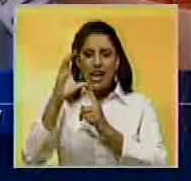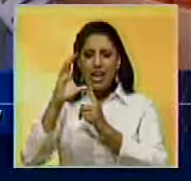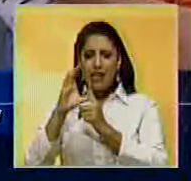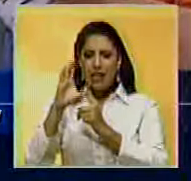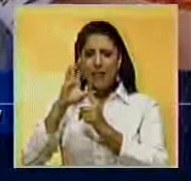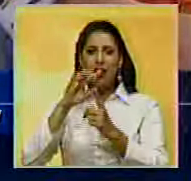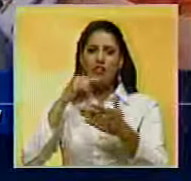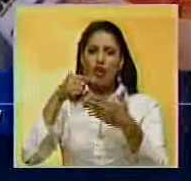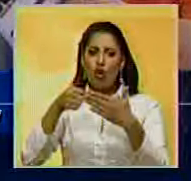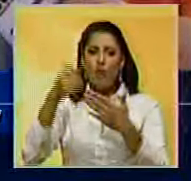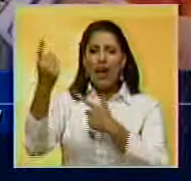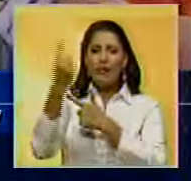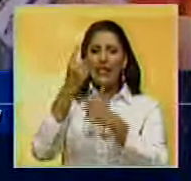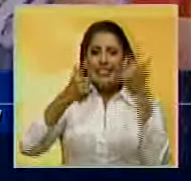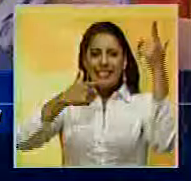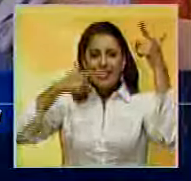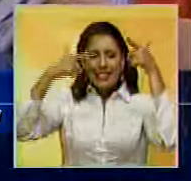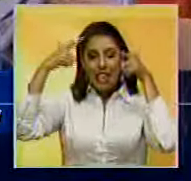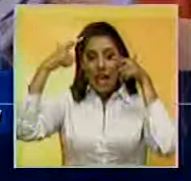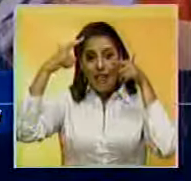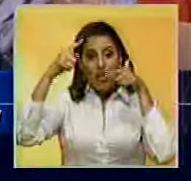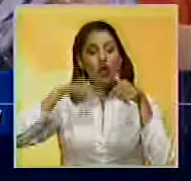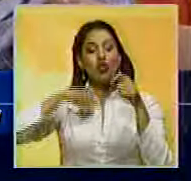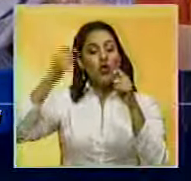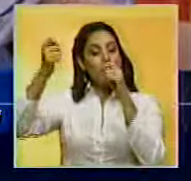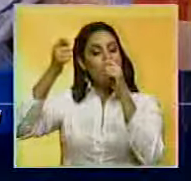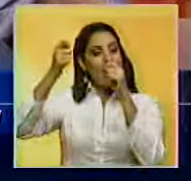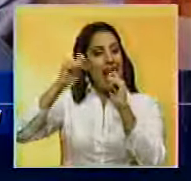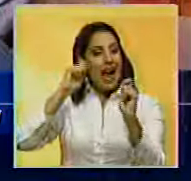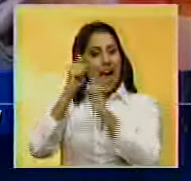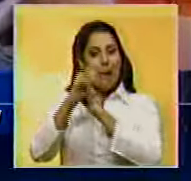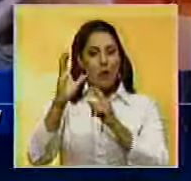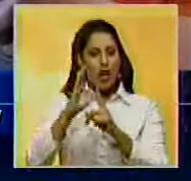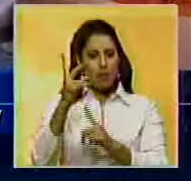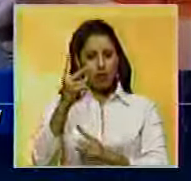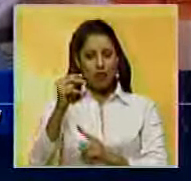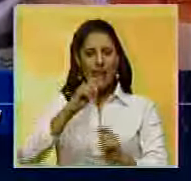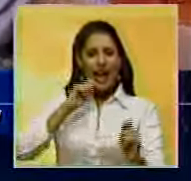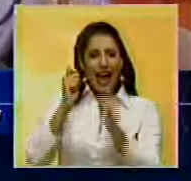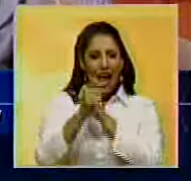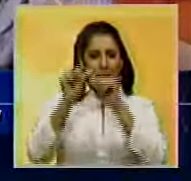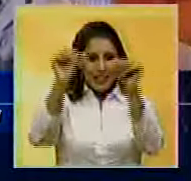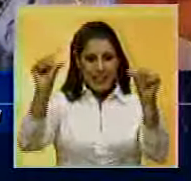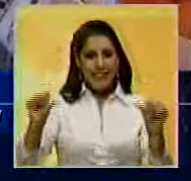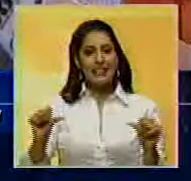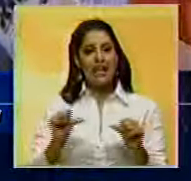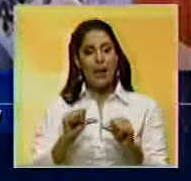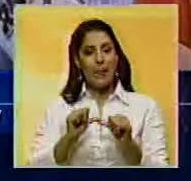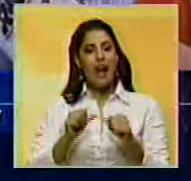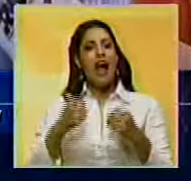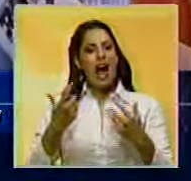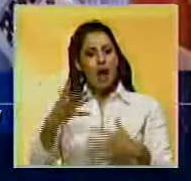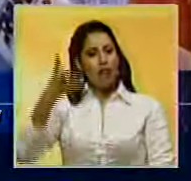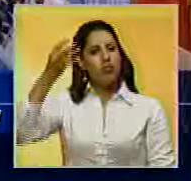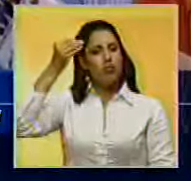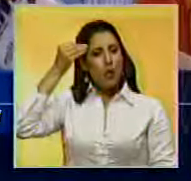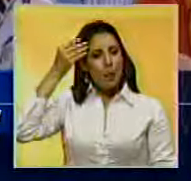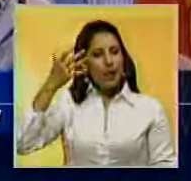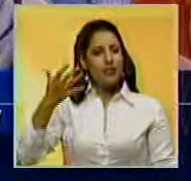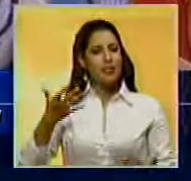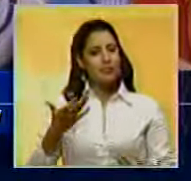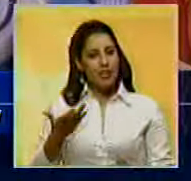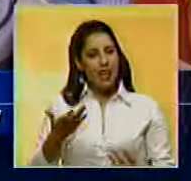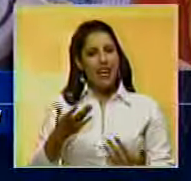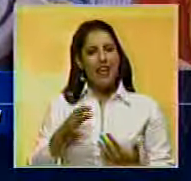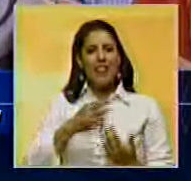esa frase que Chávez nos dejó instalada, no cambiemos el clima, cambiemos el sistema, ha comprendido que